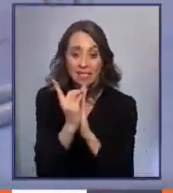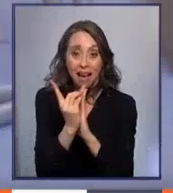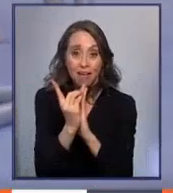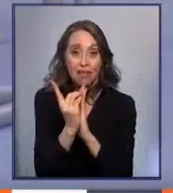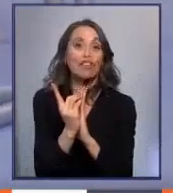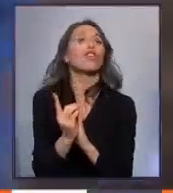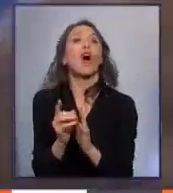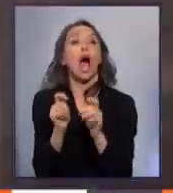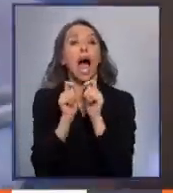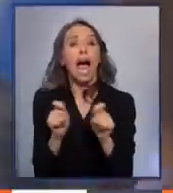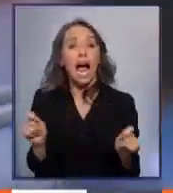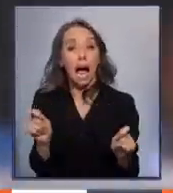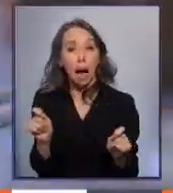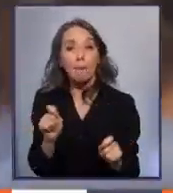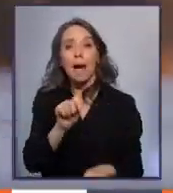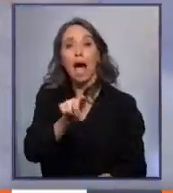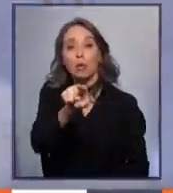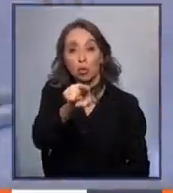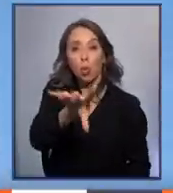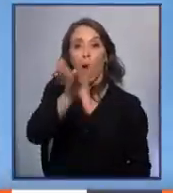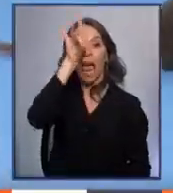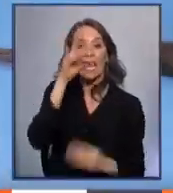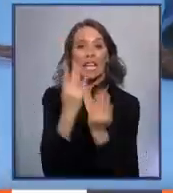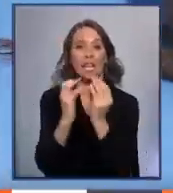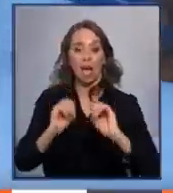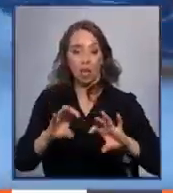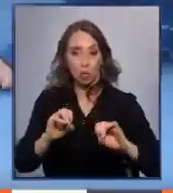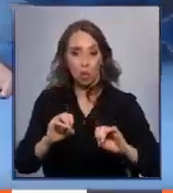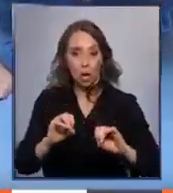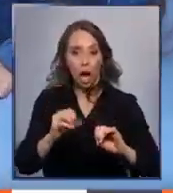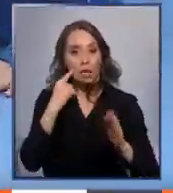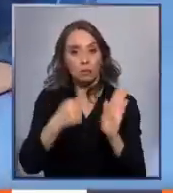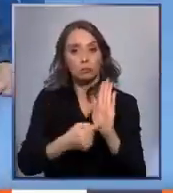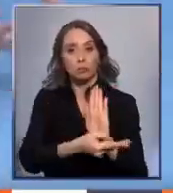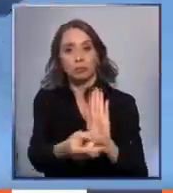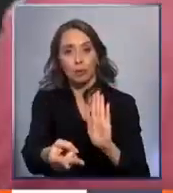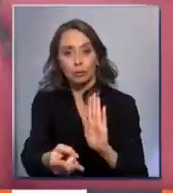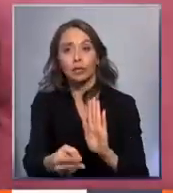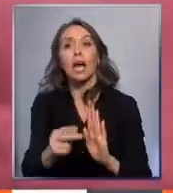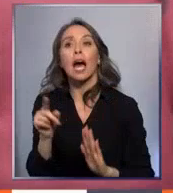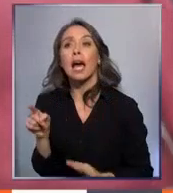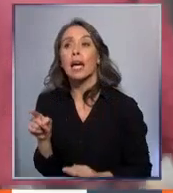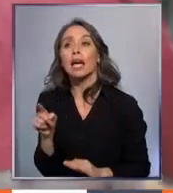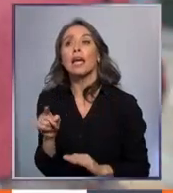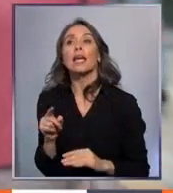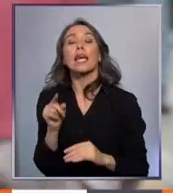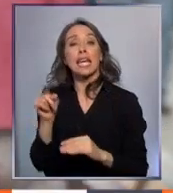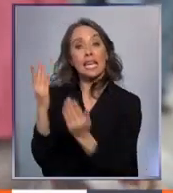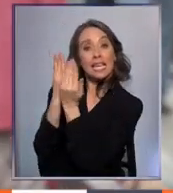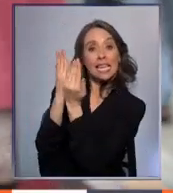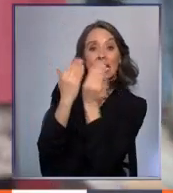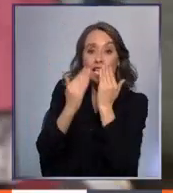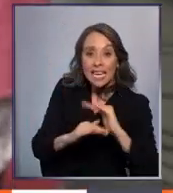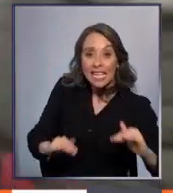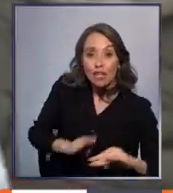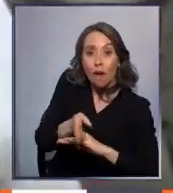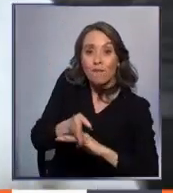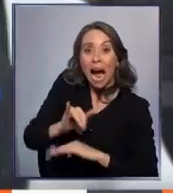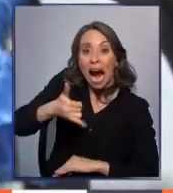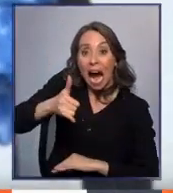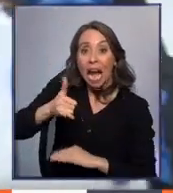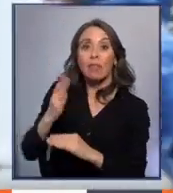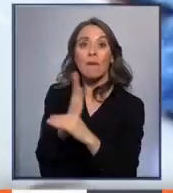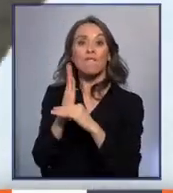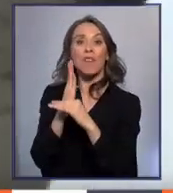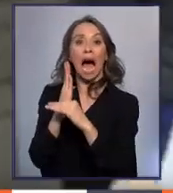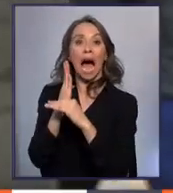una campaña de Elige Educar quiso poner sobre la mesa. Es la base de los niños porque los niños a fin de